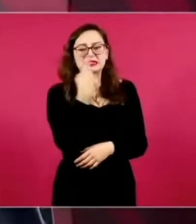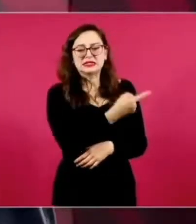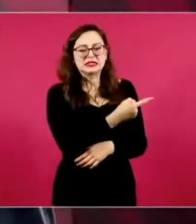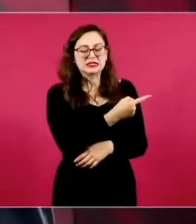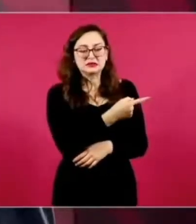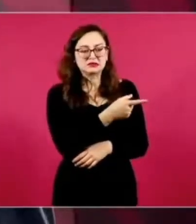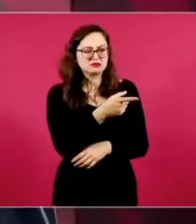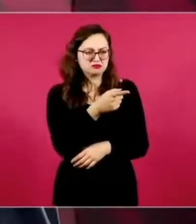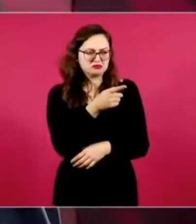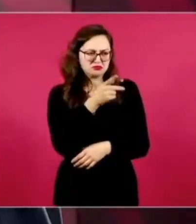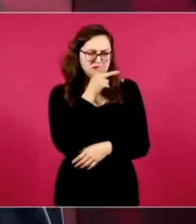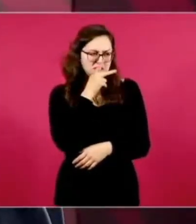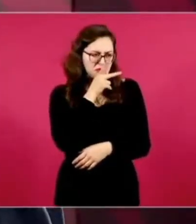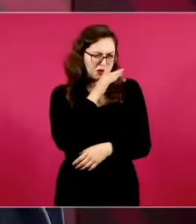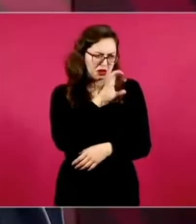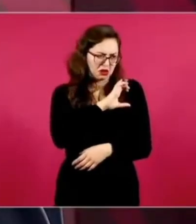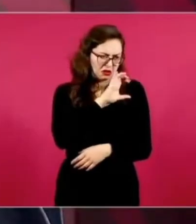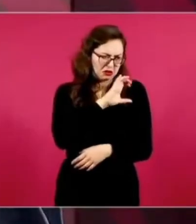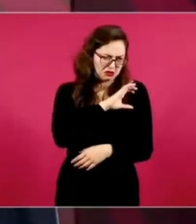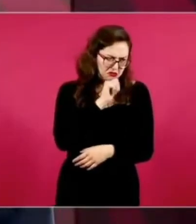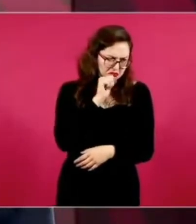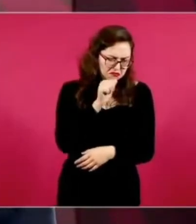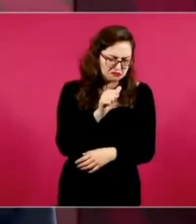no quieres a mi papá,